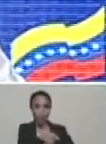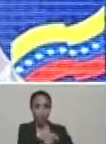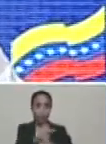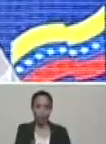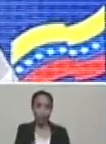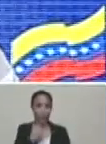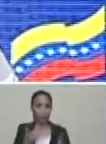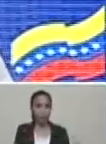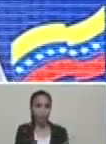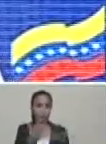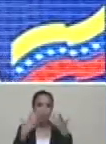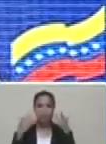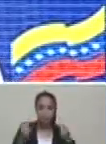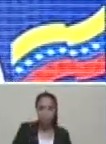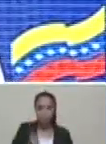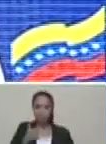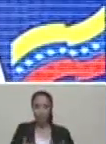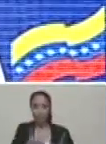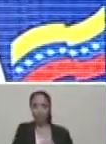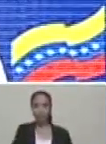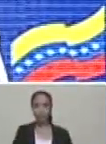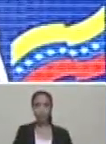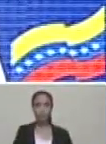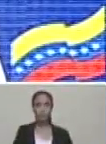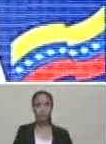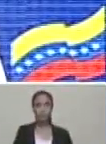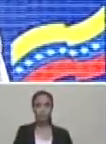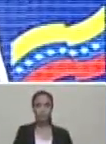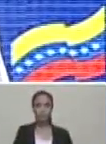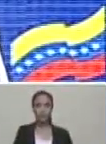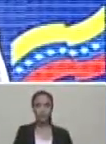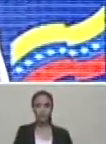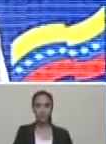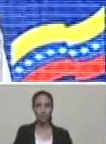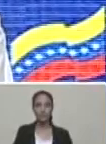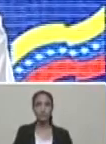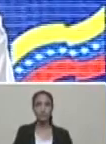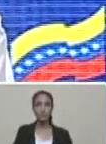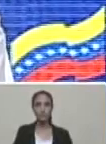del continente en hablar del concepto de seguridad social, Bolívar,